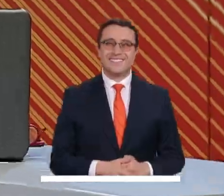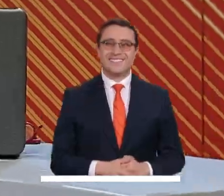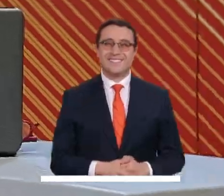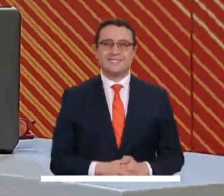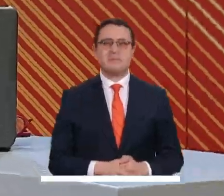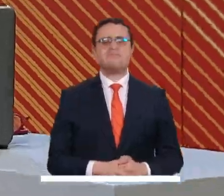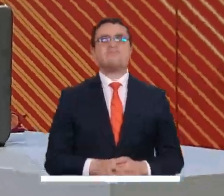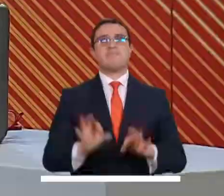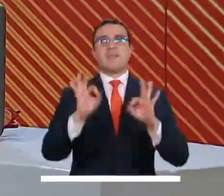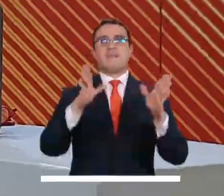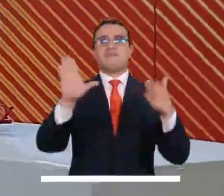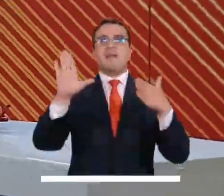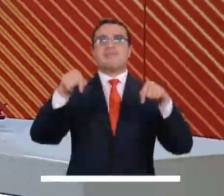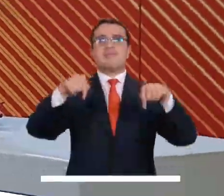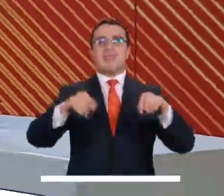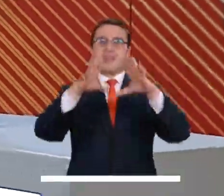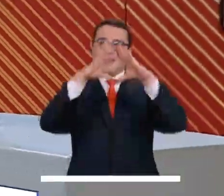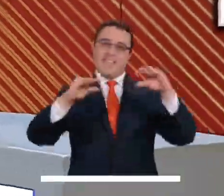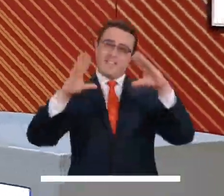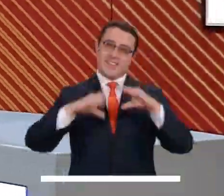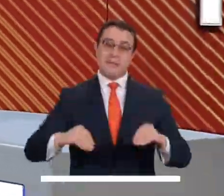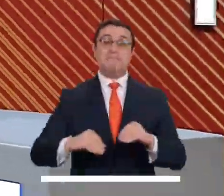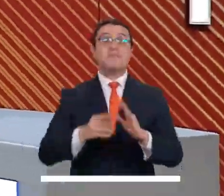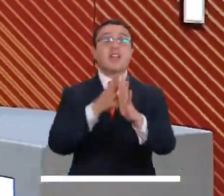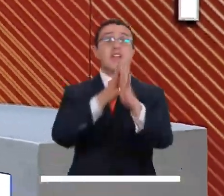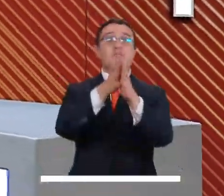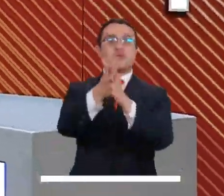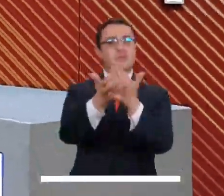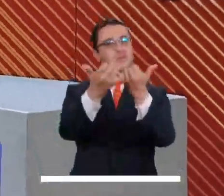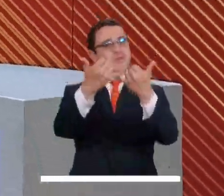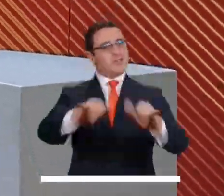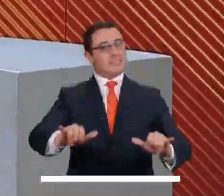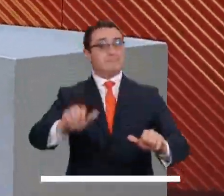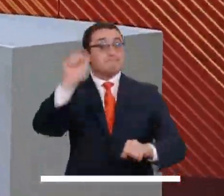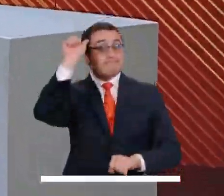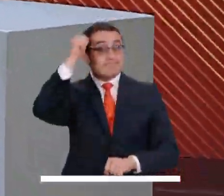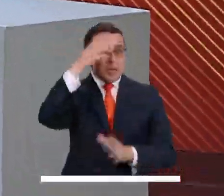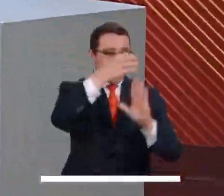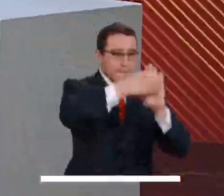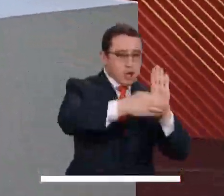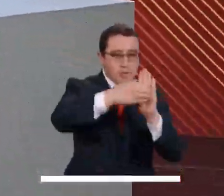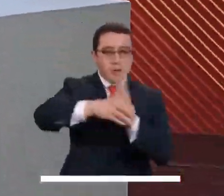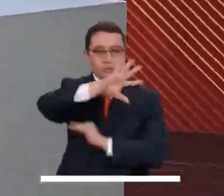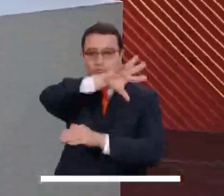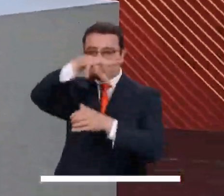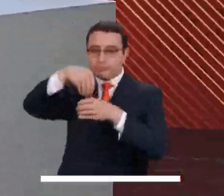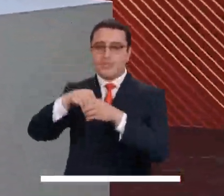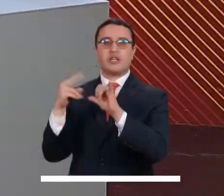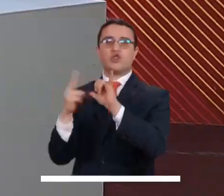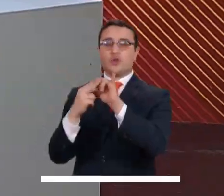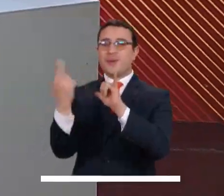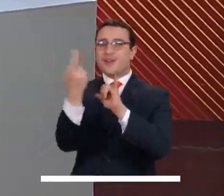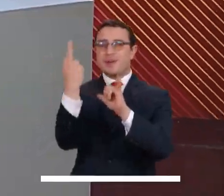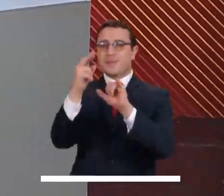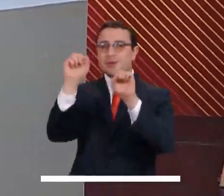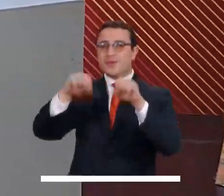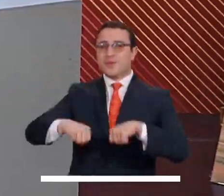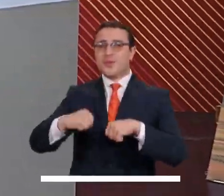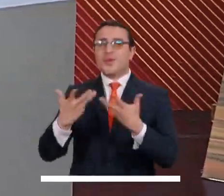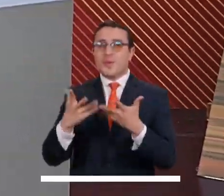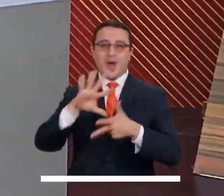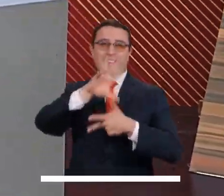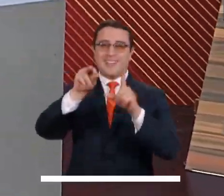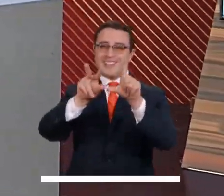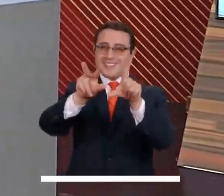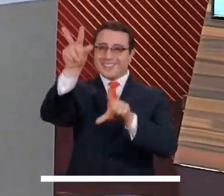Un excelente plan para esta Navidad. Hemos llegado al final de esta emisión. Recuerde que todas nuestras emisiones las puede repetir en nuestro canal de YouTube